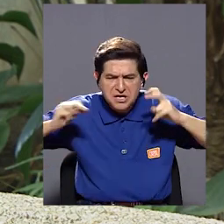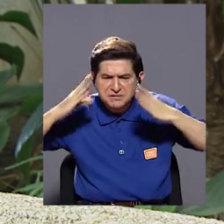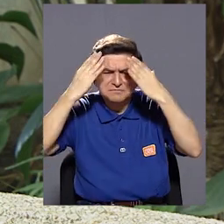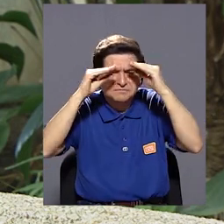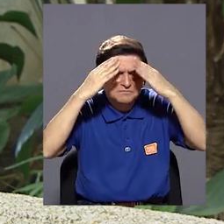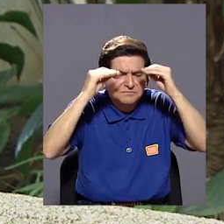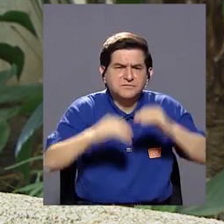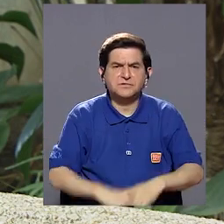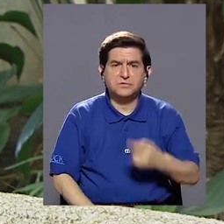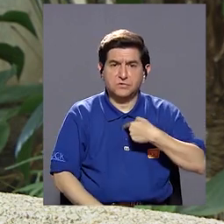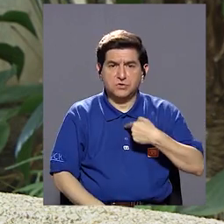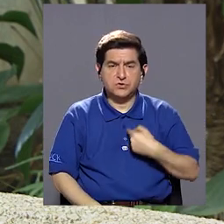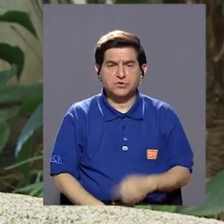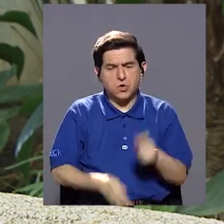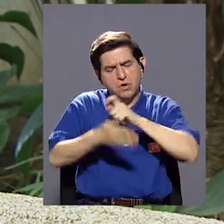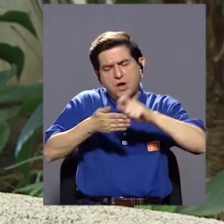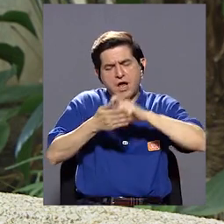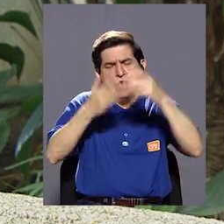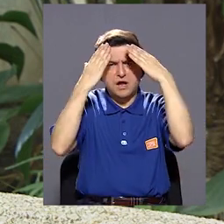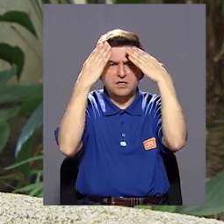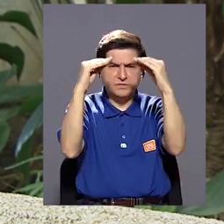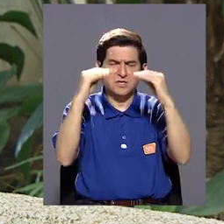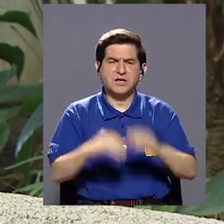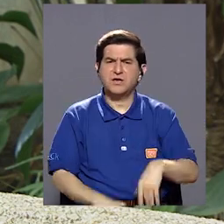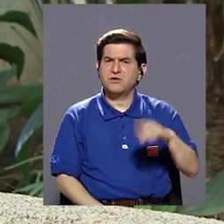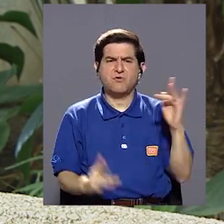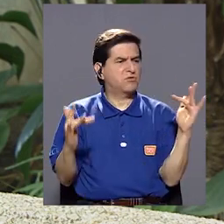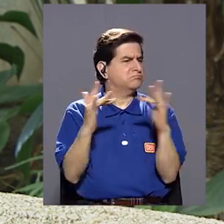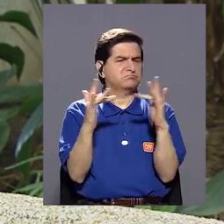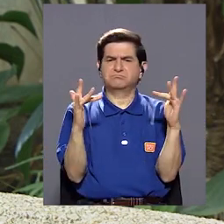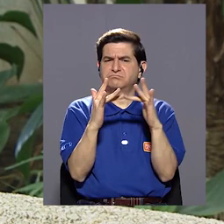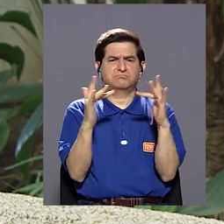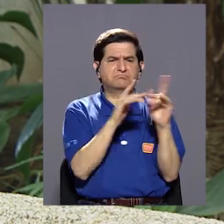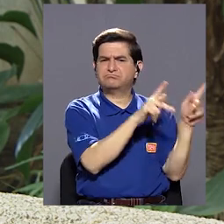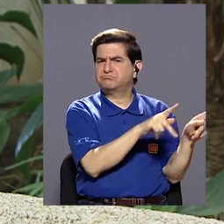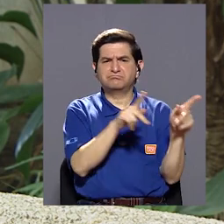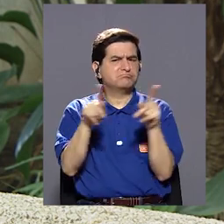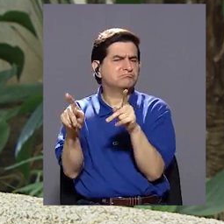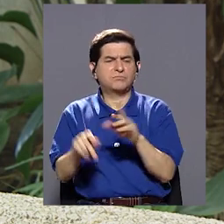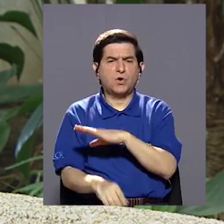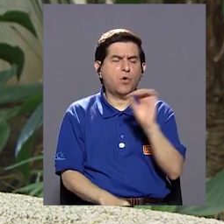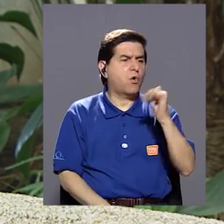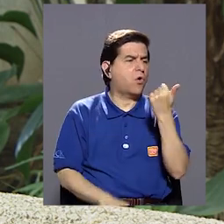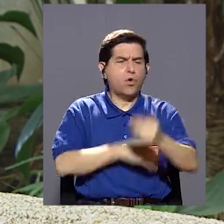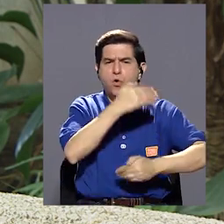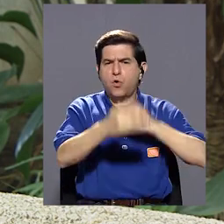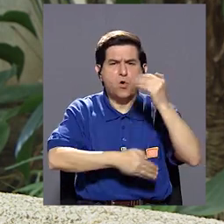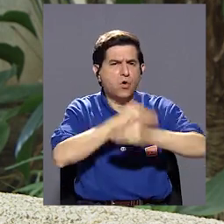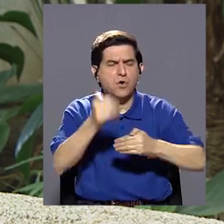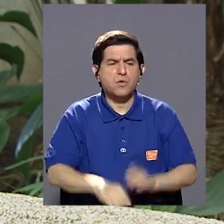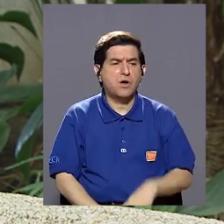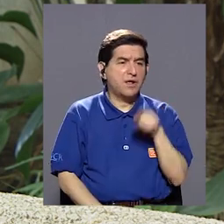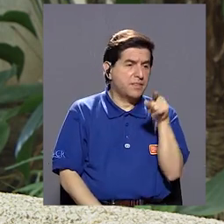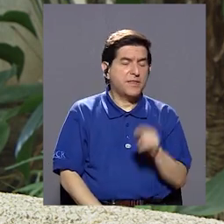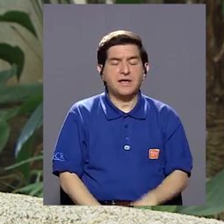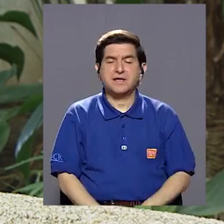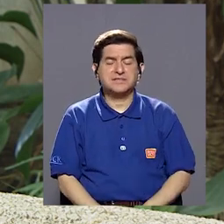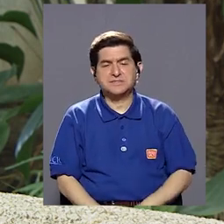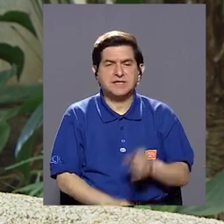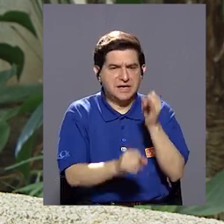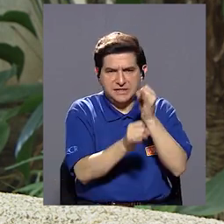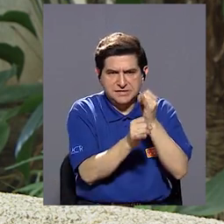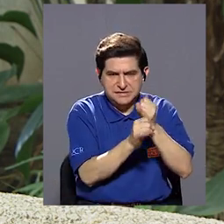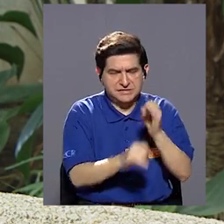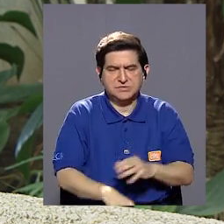reviso cierta información, genero informes y a partir de ahí no tengo un contacto directo con clientes o con otros procesos de esa